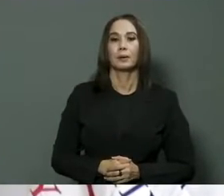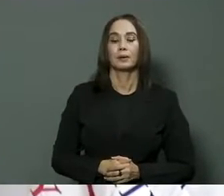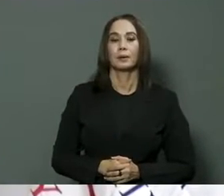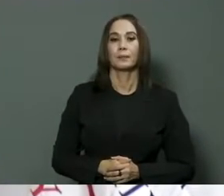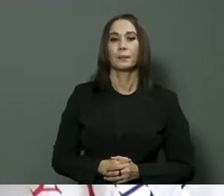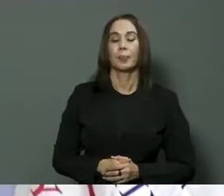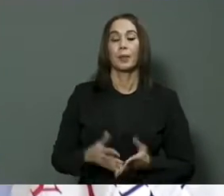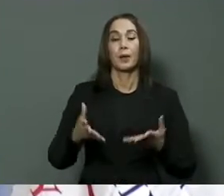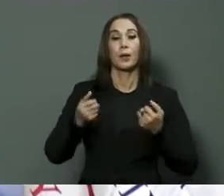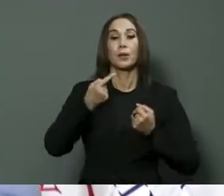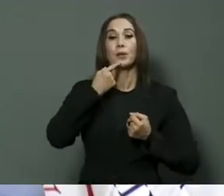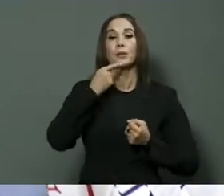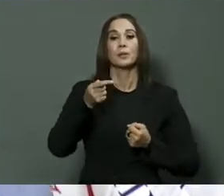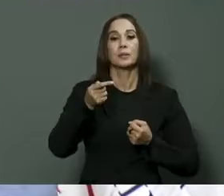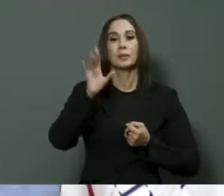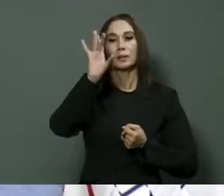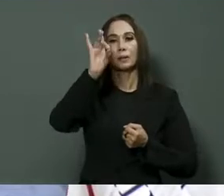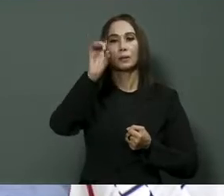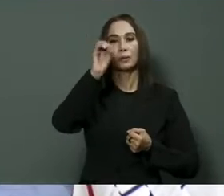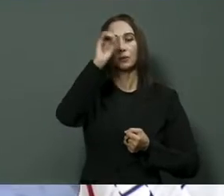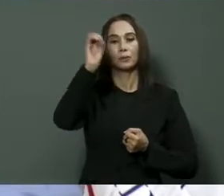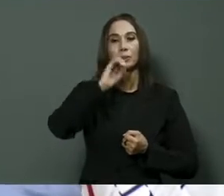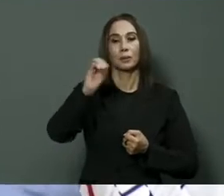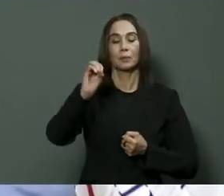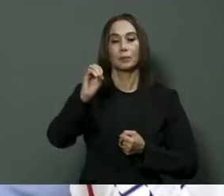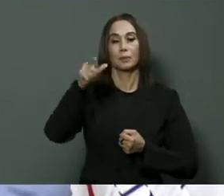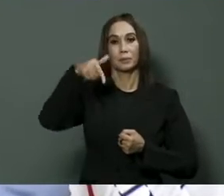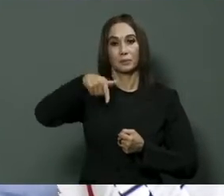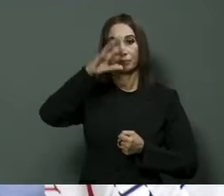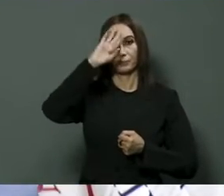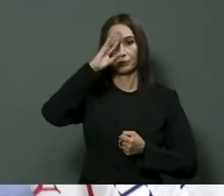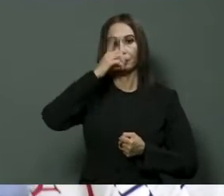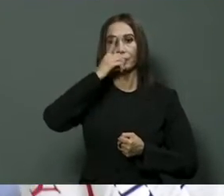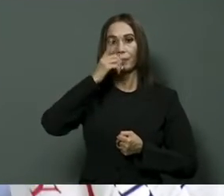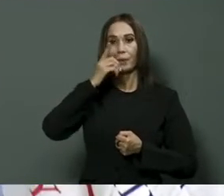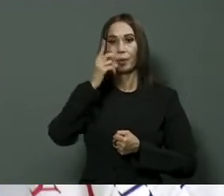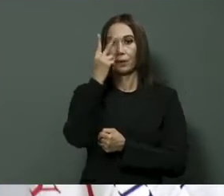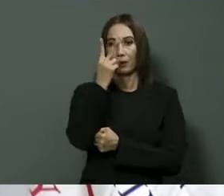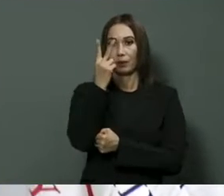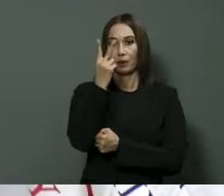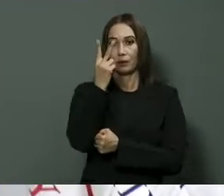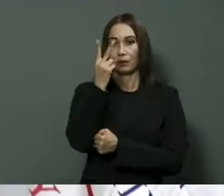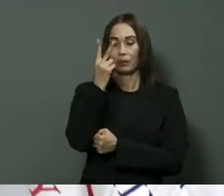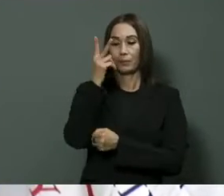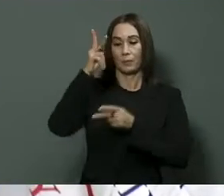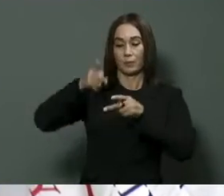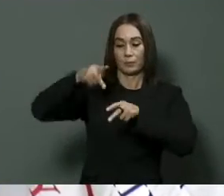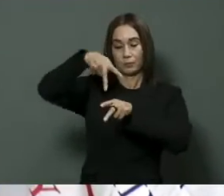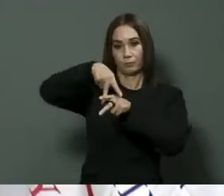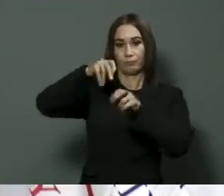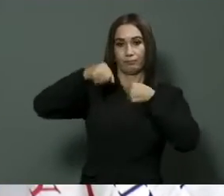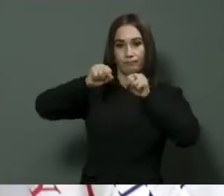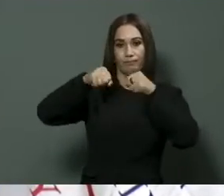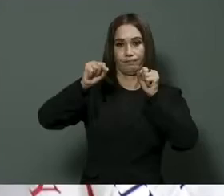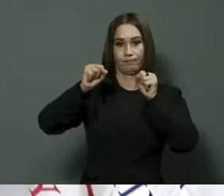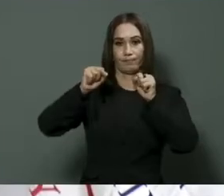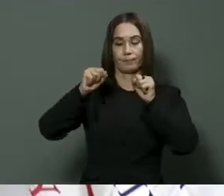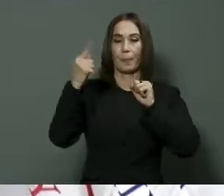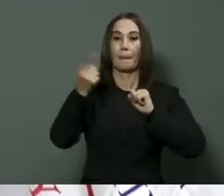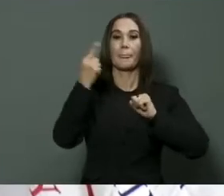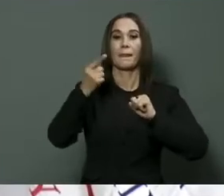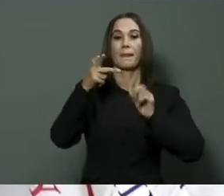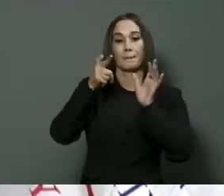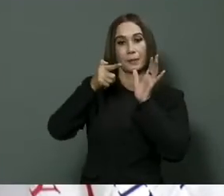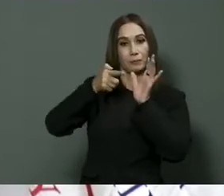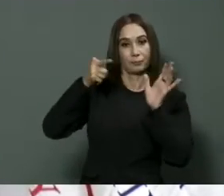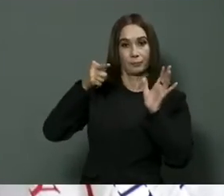que según las estadísticas, el 80% de los actos delincuenciales que se cometen en la República Dominicana lo cometen dos personas en un motor, casi siempre con